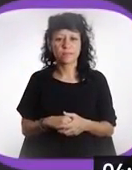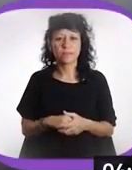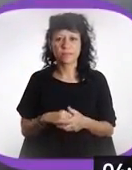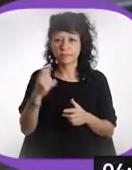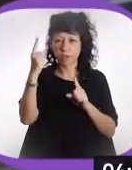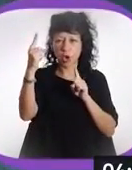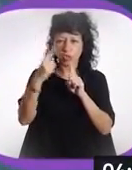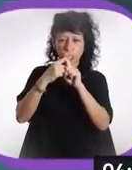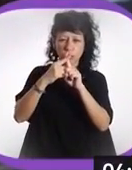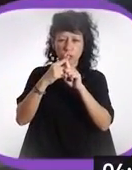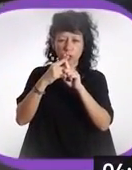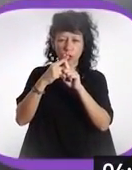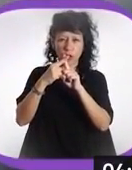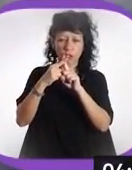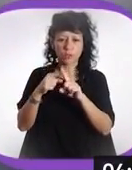¡Contacto!